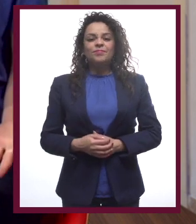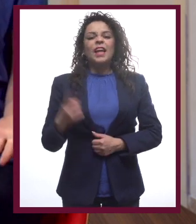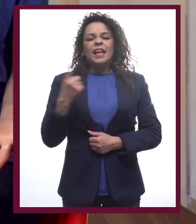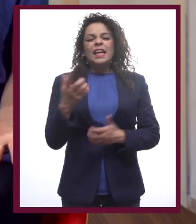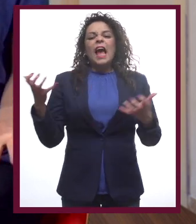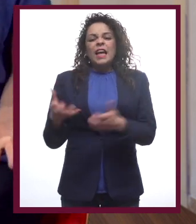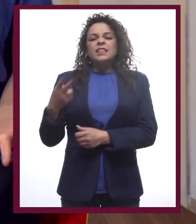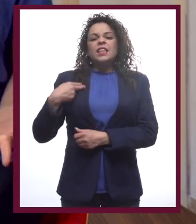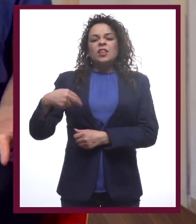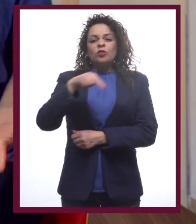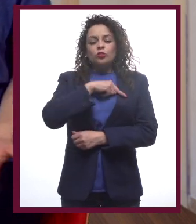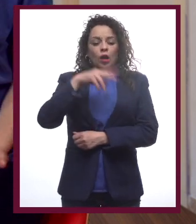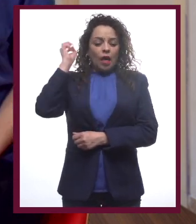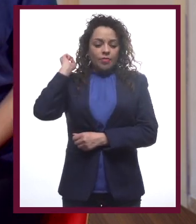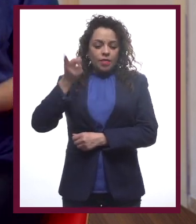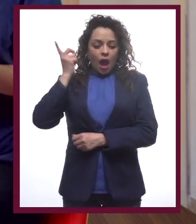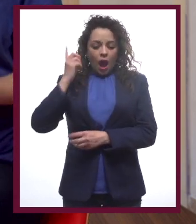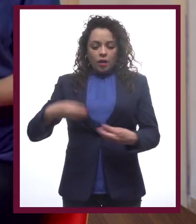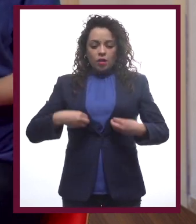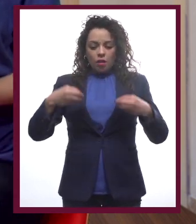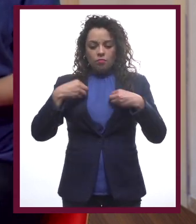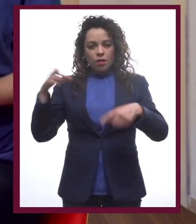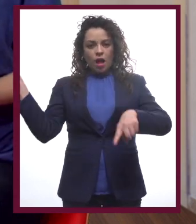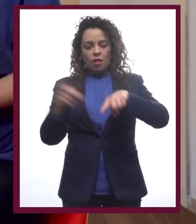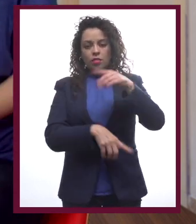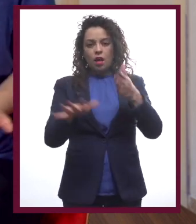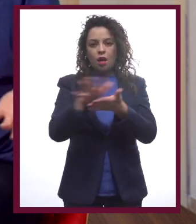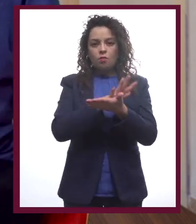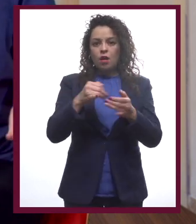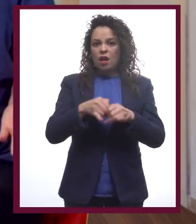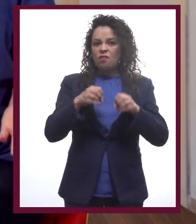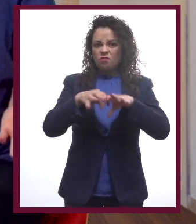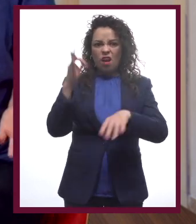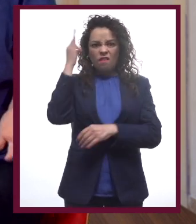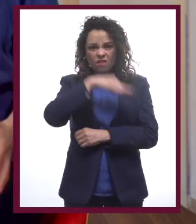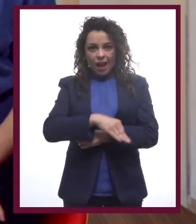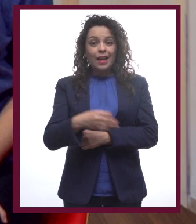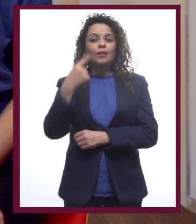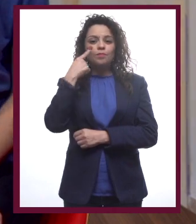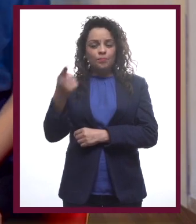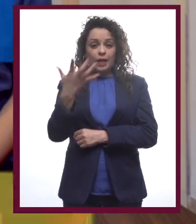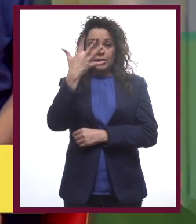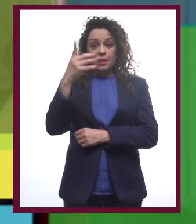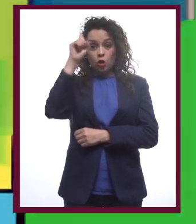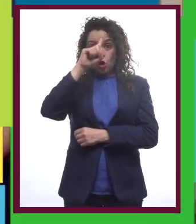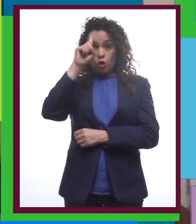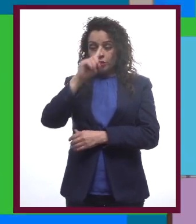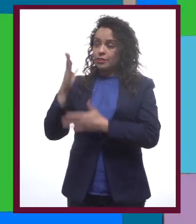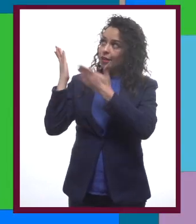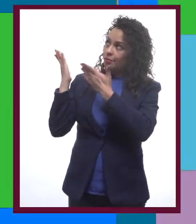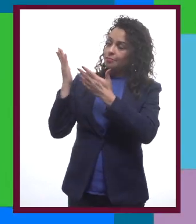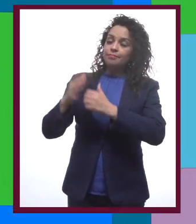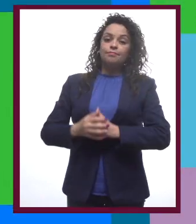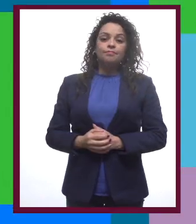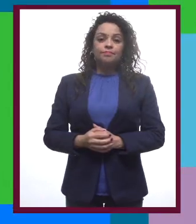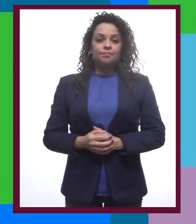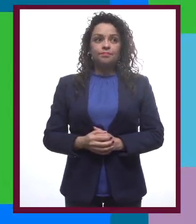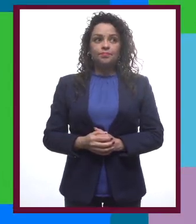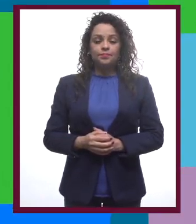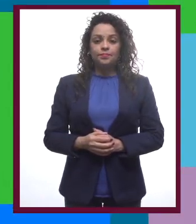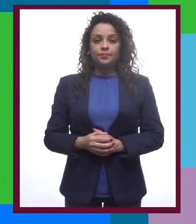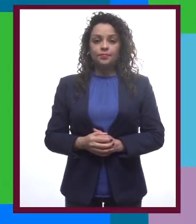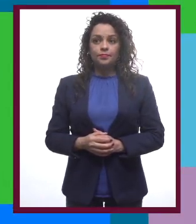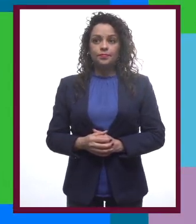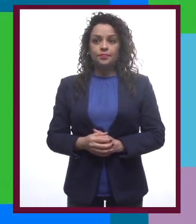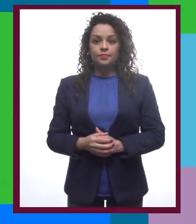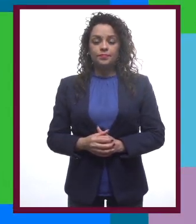¿Qué podemos hacer entonces para desde nuestra vida diaria combatir la infodemia? Aquí te damos 5 consejos básicos.